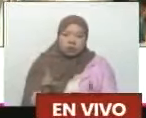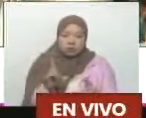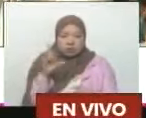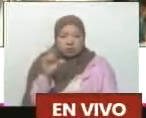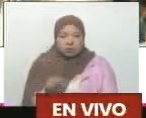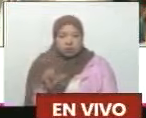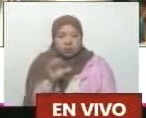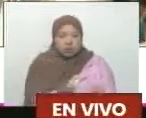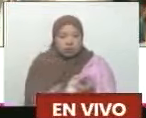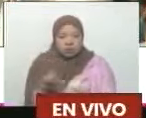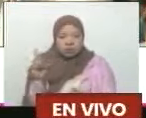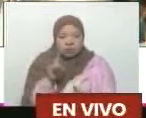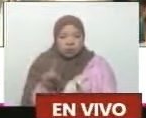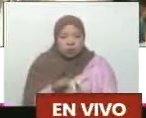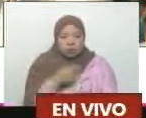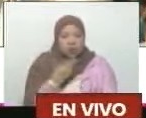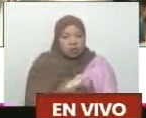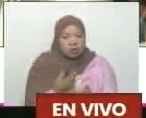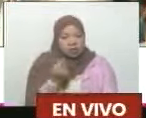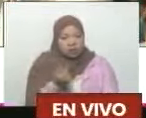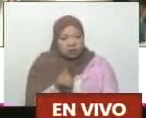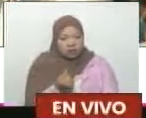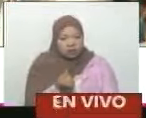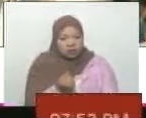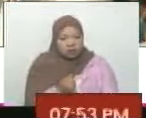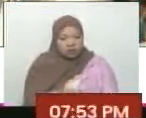y científicamente, gracias a nuestros economistas,